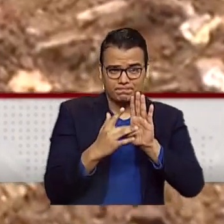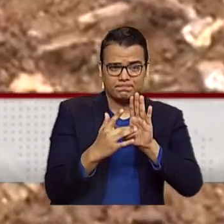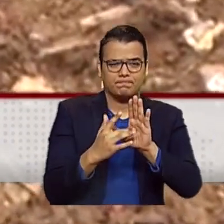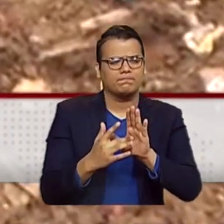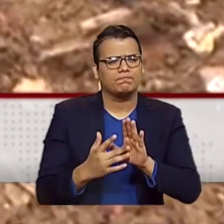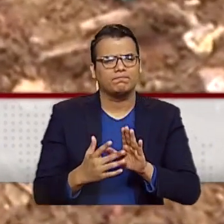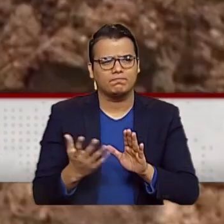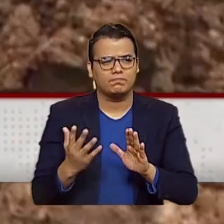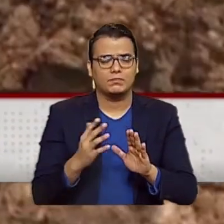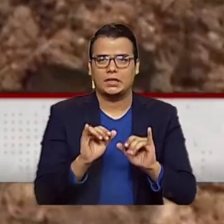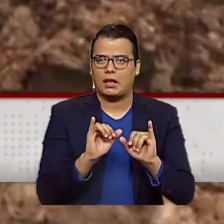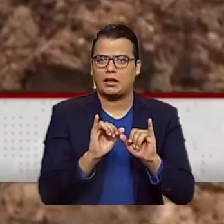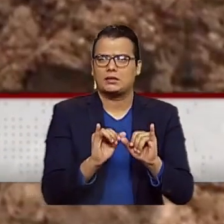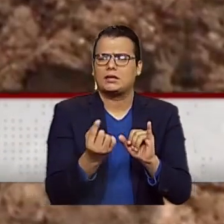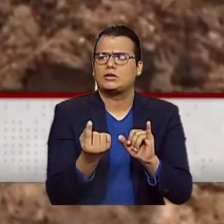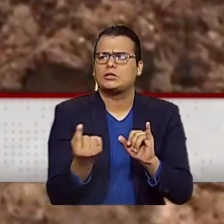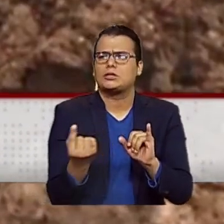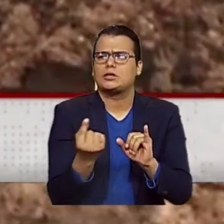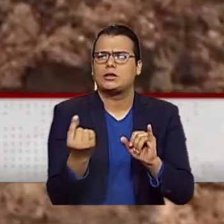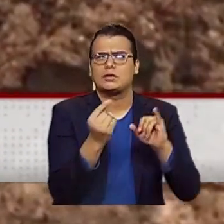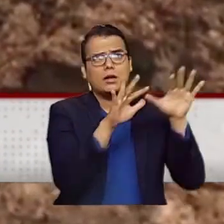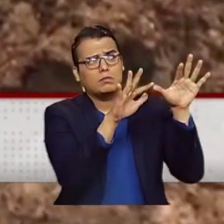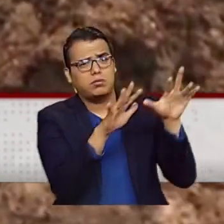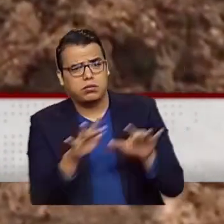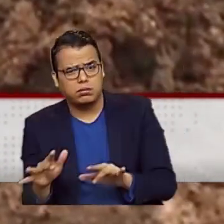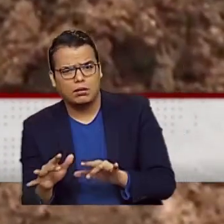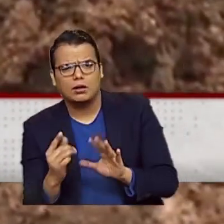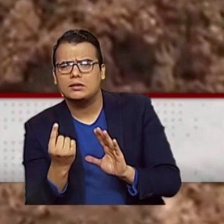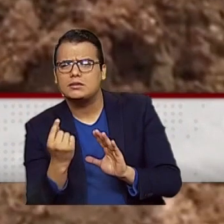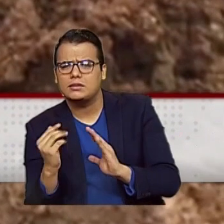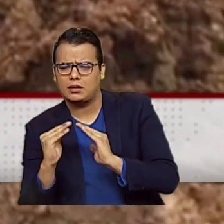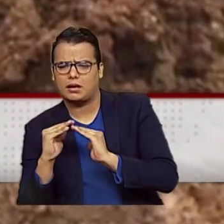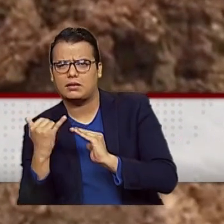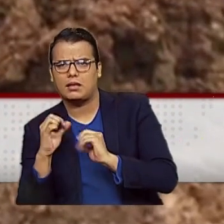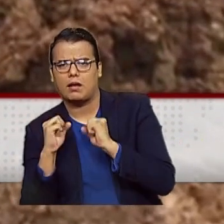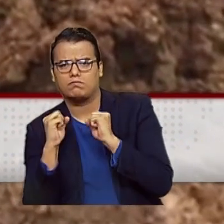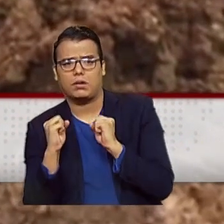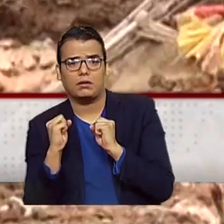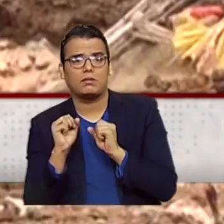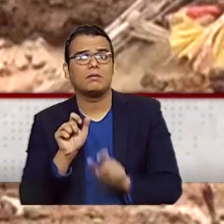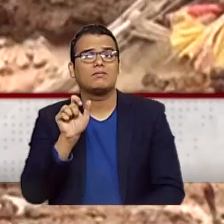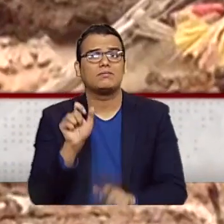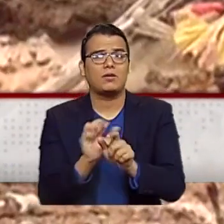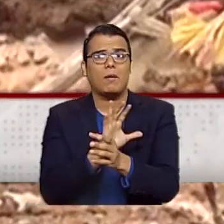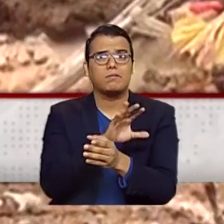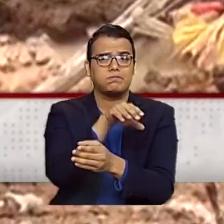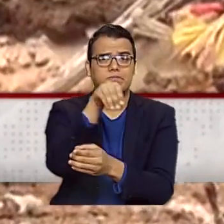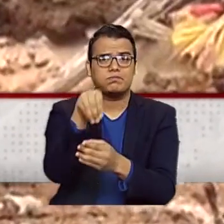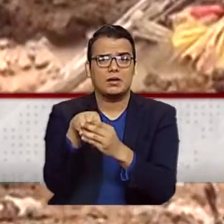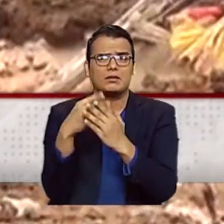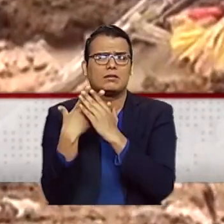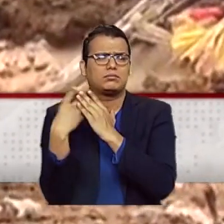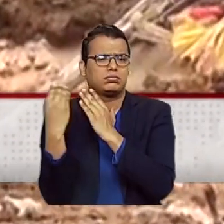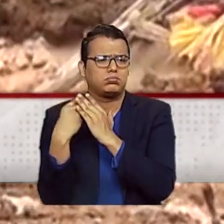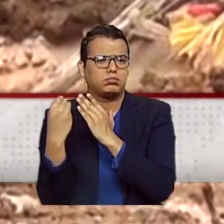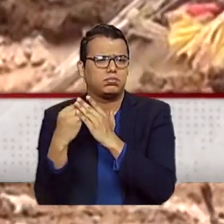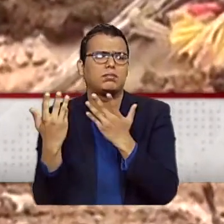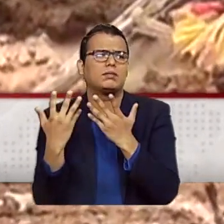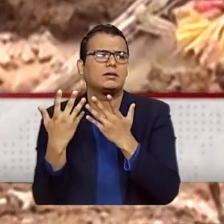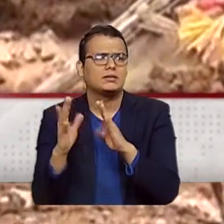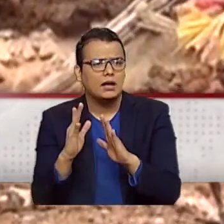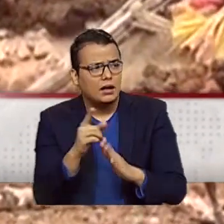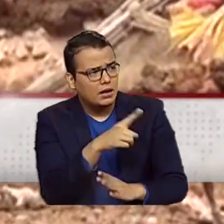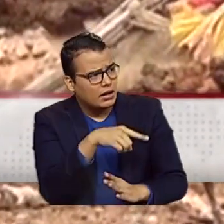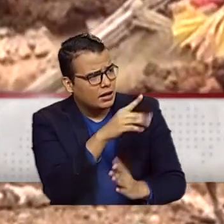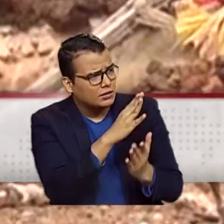pantalla quedó muy cerca del derrumbe. Las personas que salieron de allí fueron las primeras en atender a